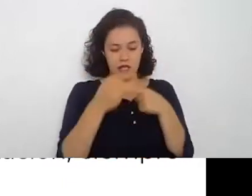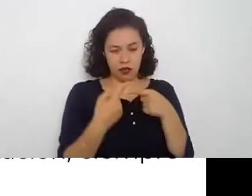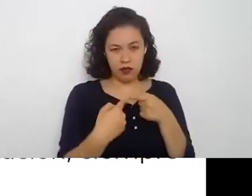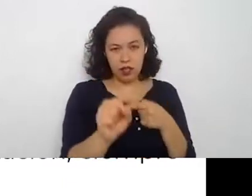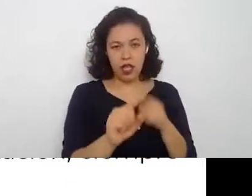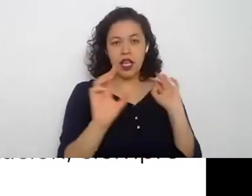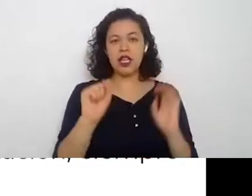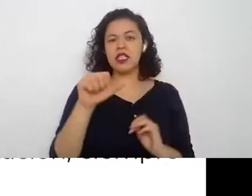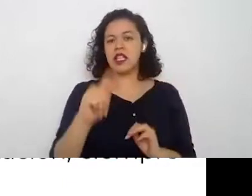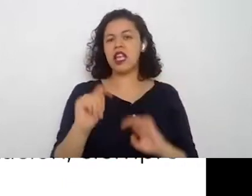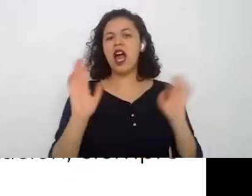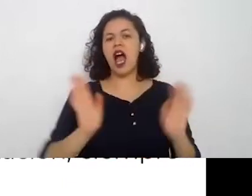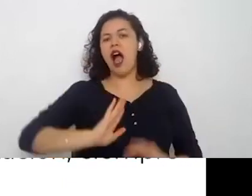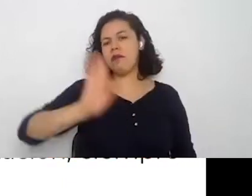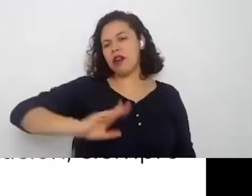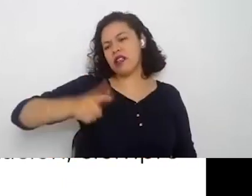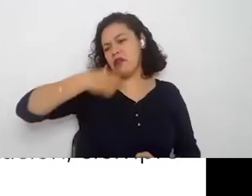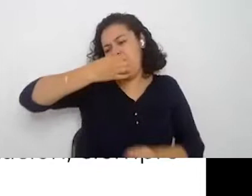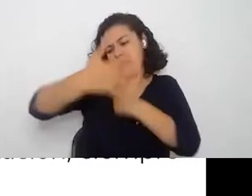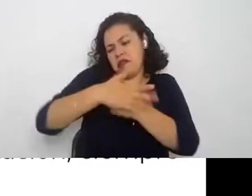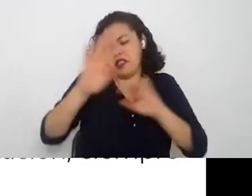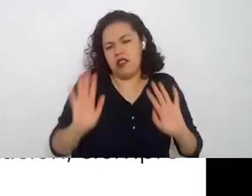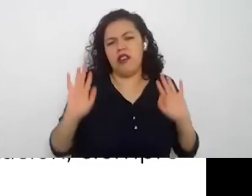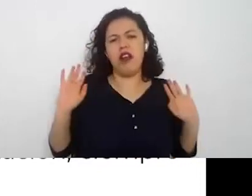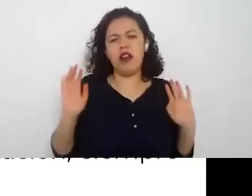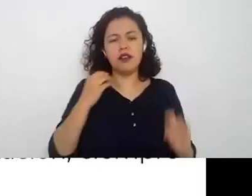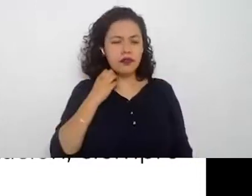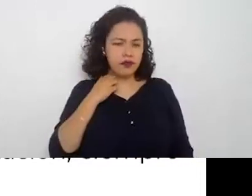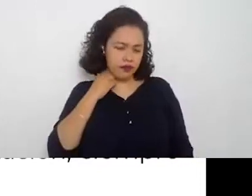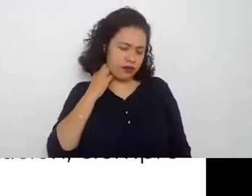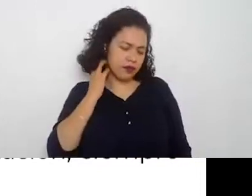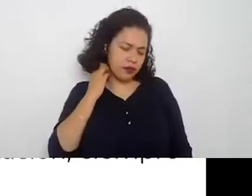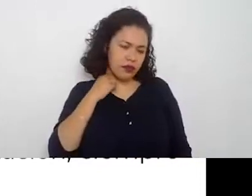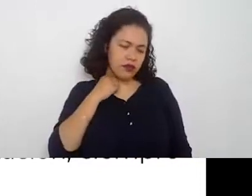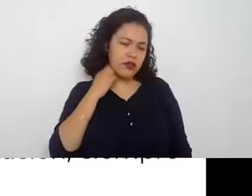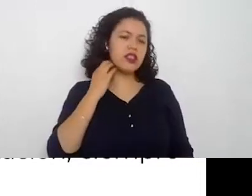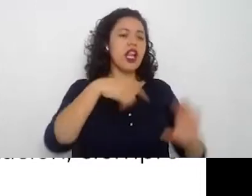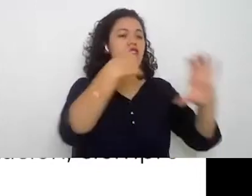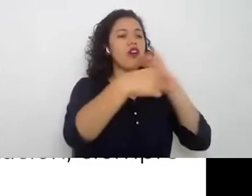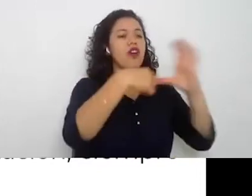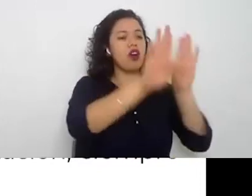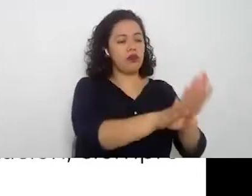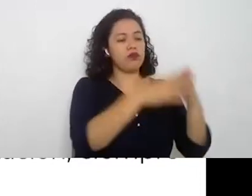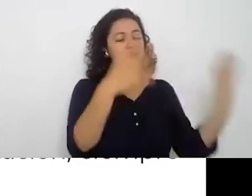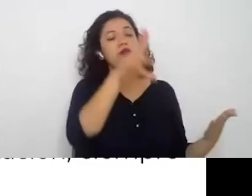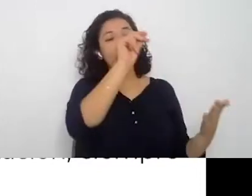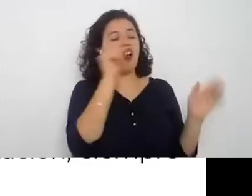corrobora como notificado. Entonces, no importa que no abran el archivo, para el